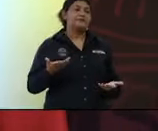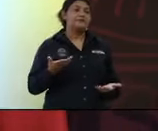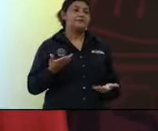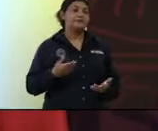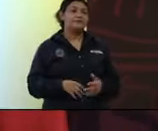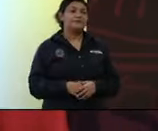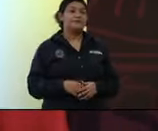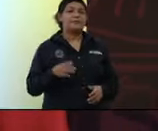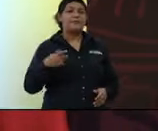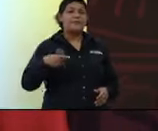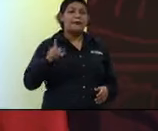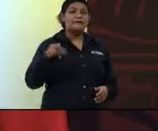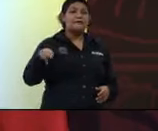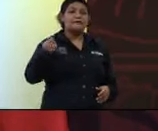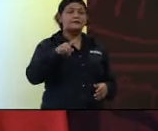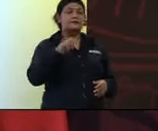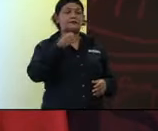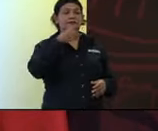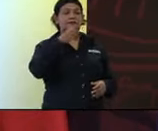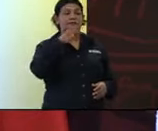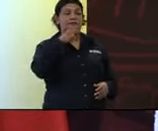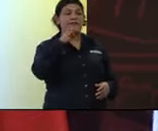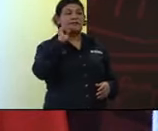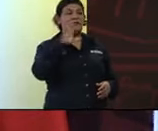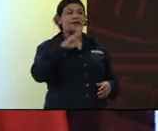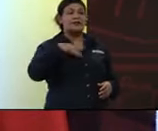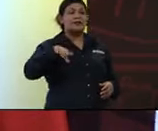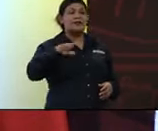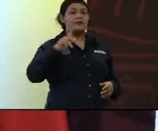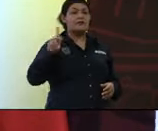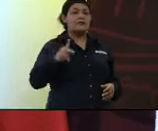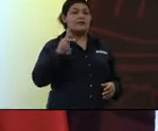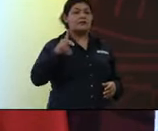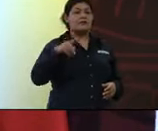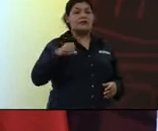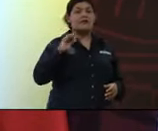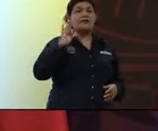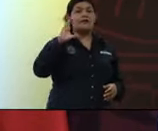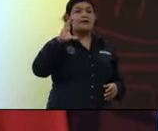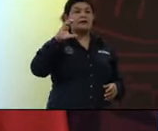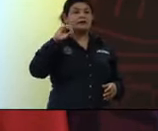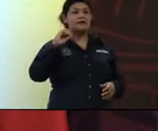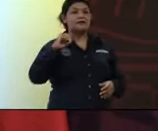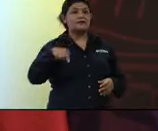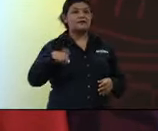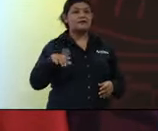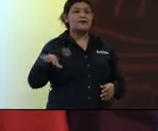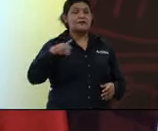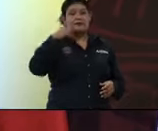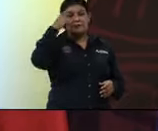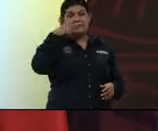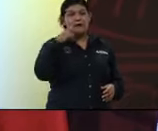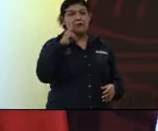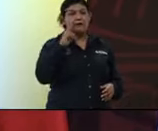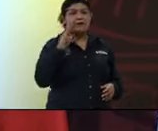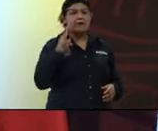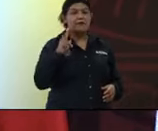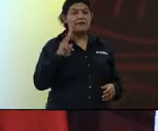pero por ahí me enviaron que los ejidatarios querían platicar conmigo, de Francisco y Madero, para ver eso, porque